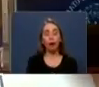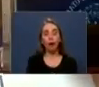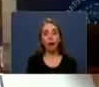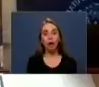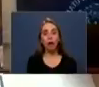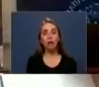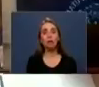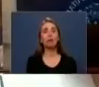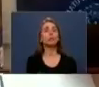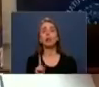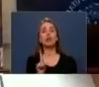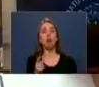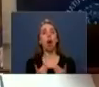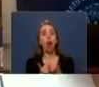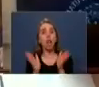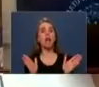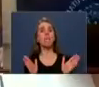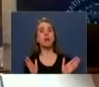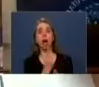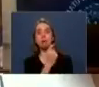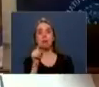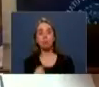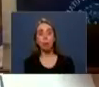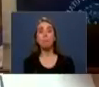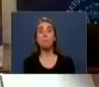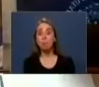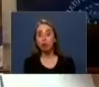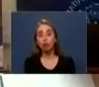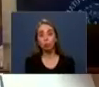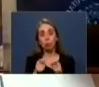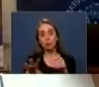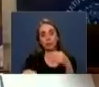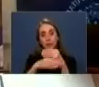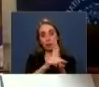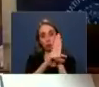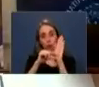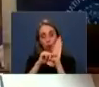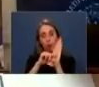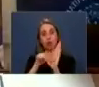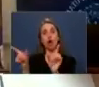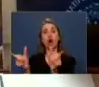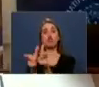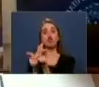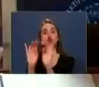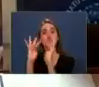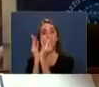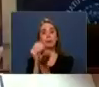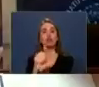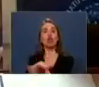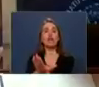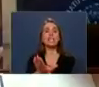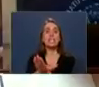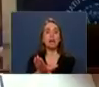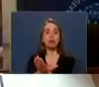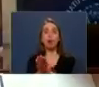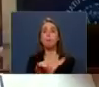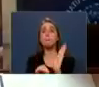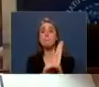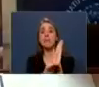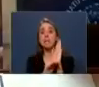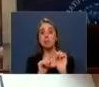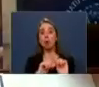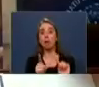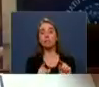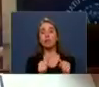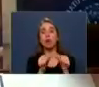Diego Charpa acaba de hablar de caudillismos y de populismos. ¿Por qué cree usted finalmente que Pamela Giles lidera en